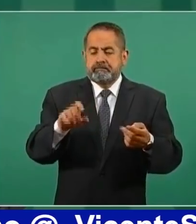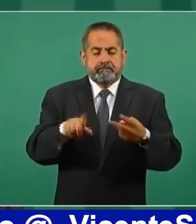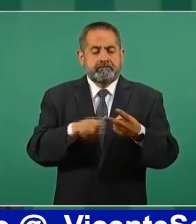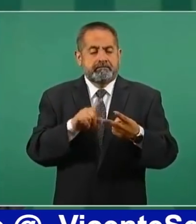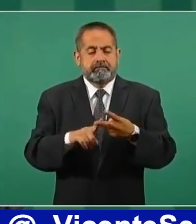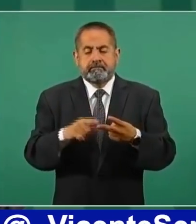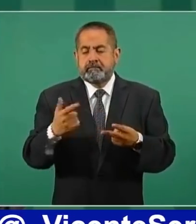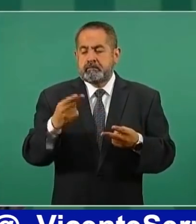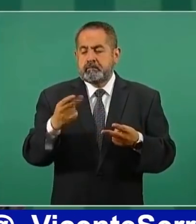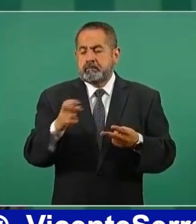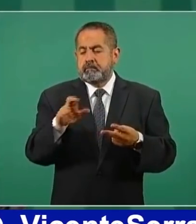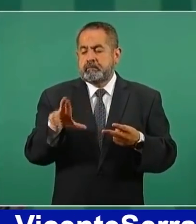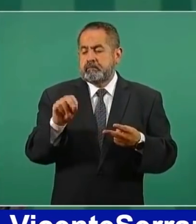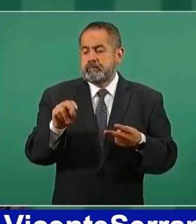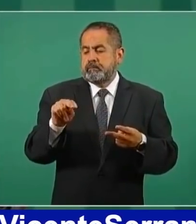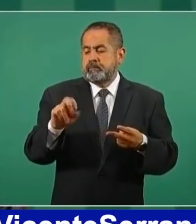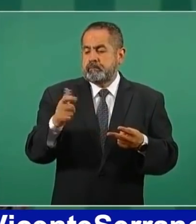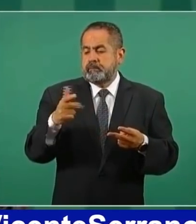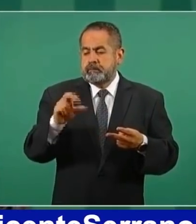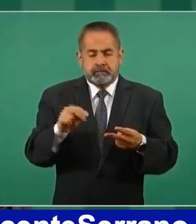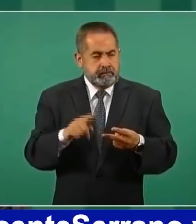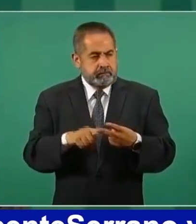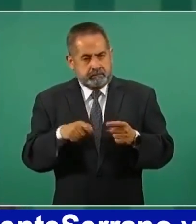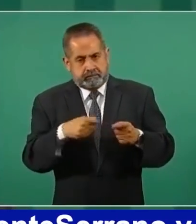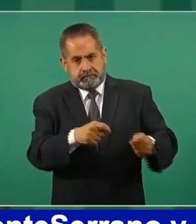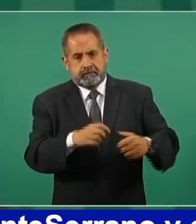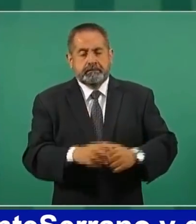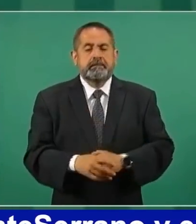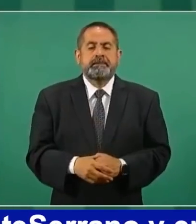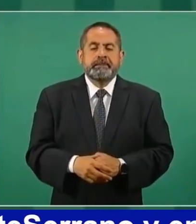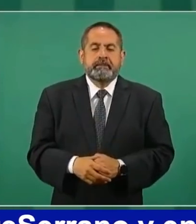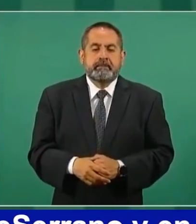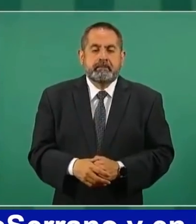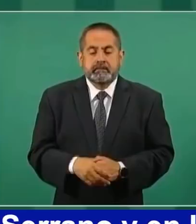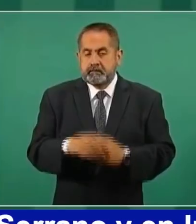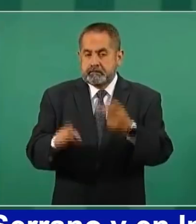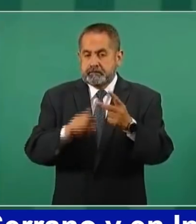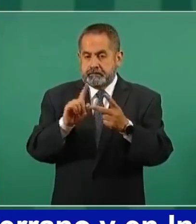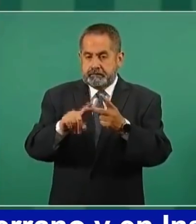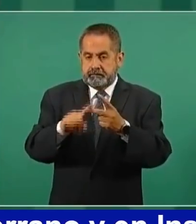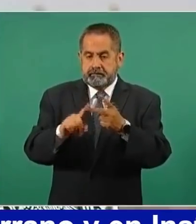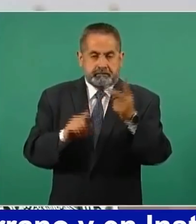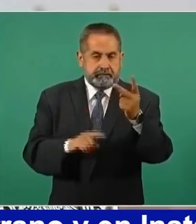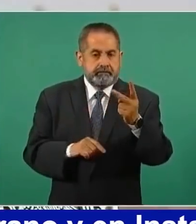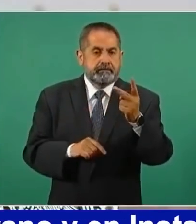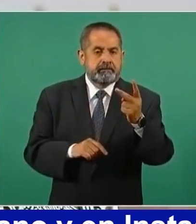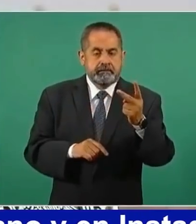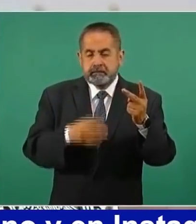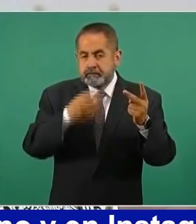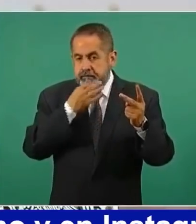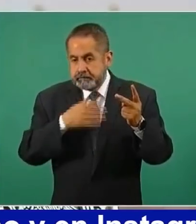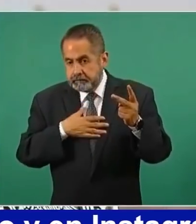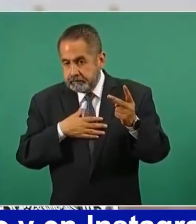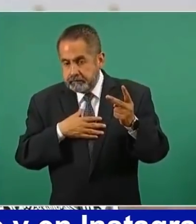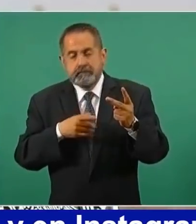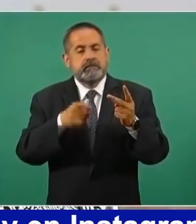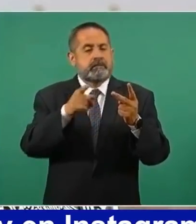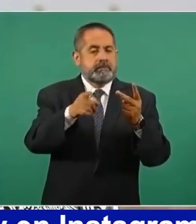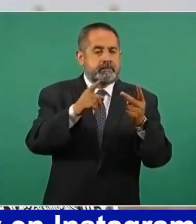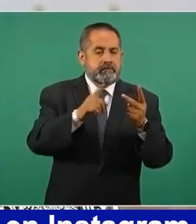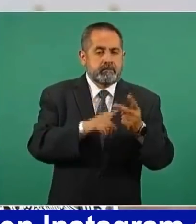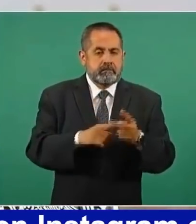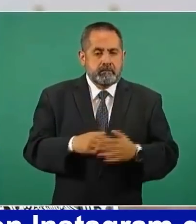Negro, en el municipio de Mulegé. Lo segundo que tratas es